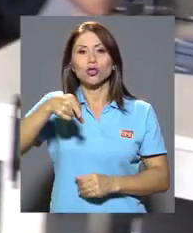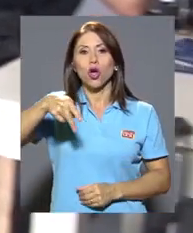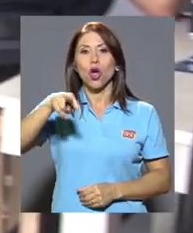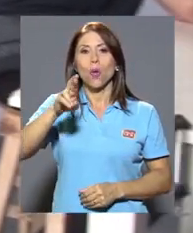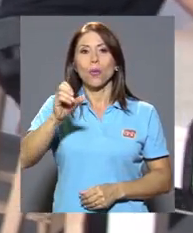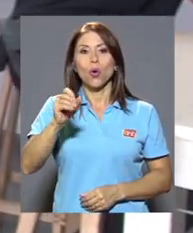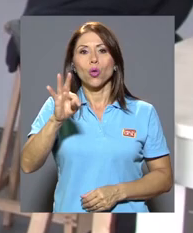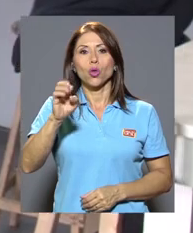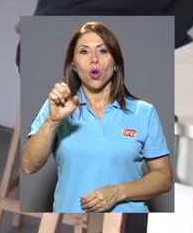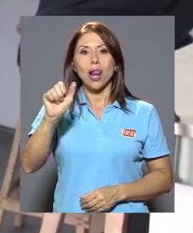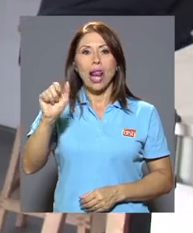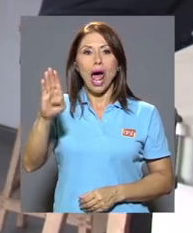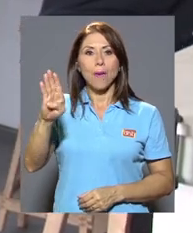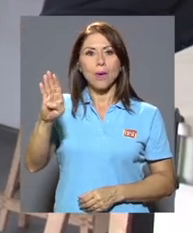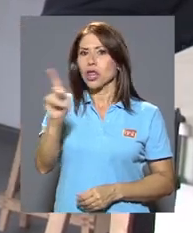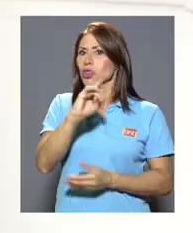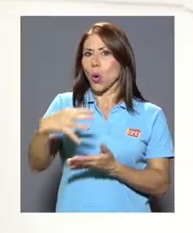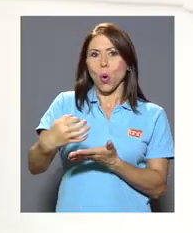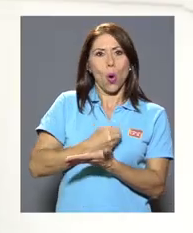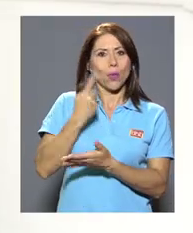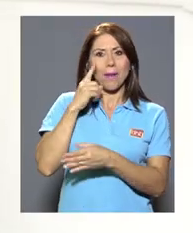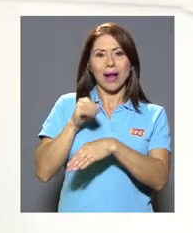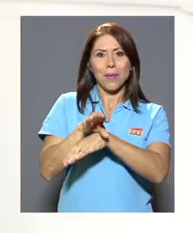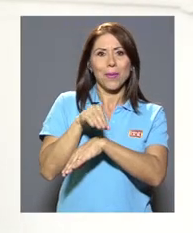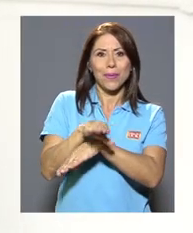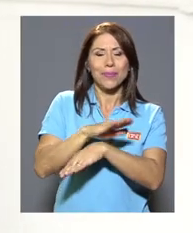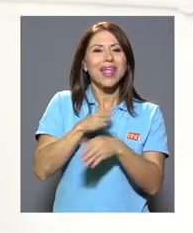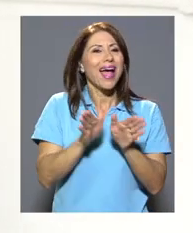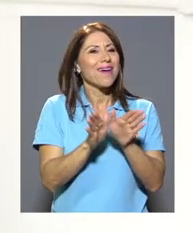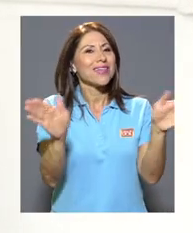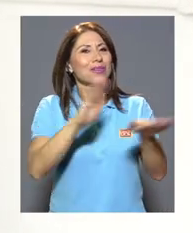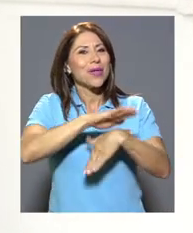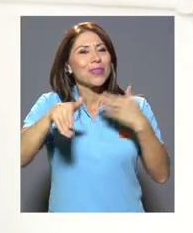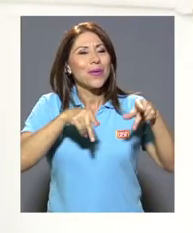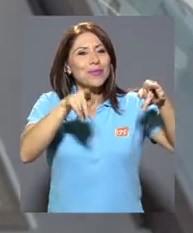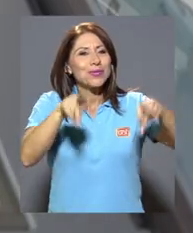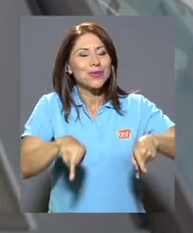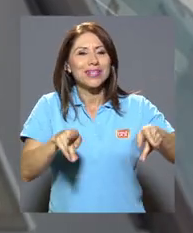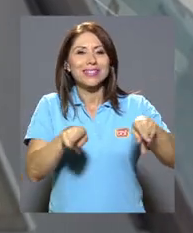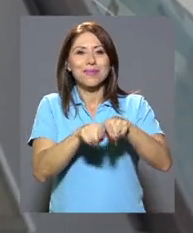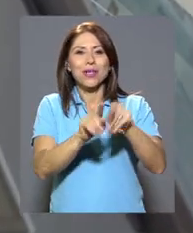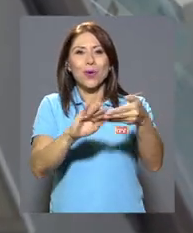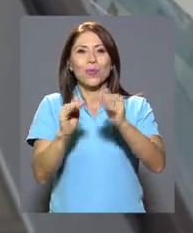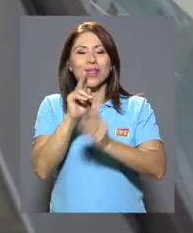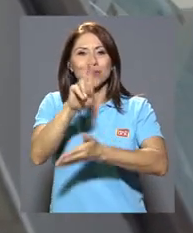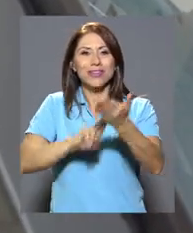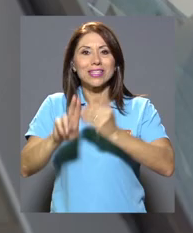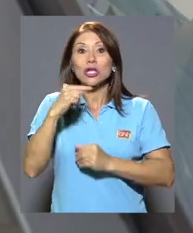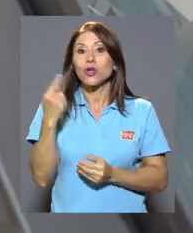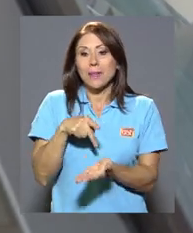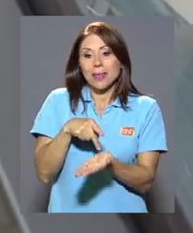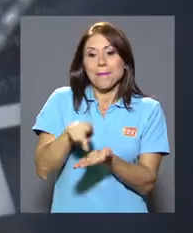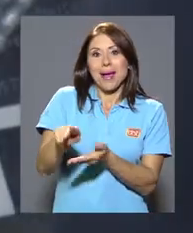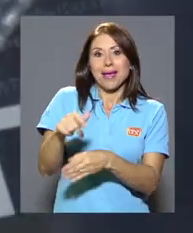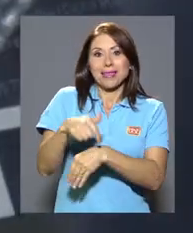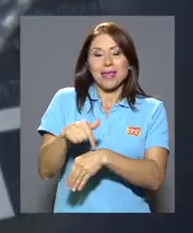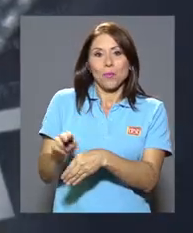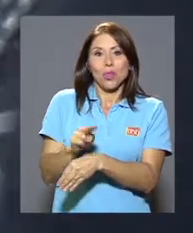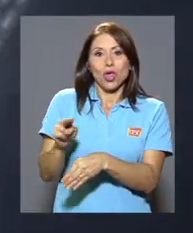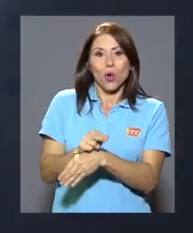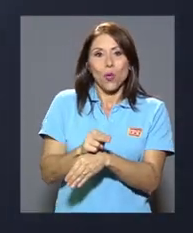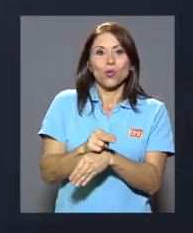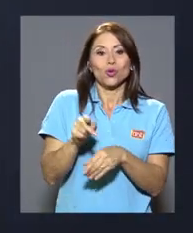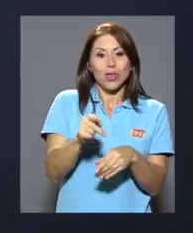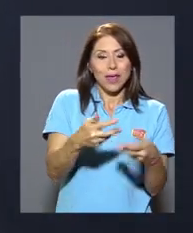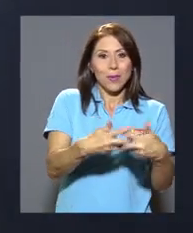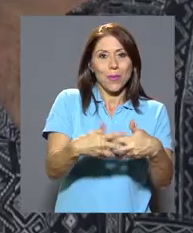los servicios de asesoría y está abierto a todo público y la comunidad universitaria. Solamente se paga el tiempo de uso de la cortadora láser